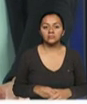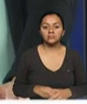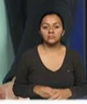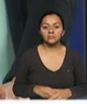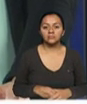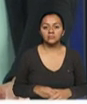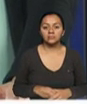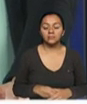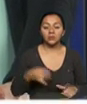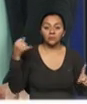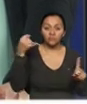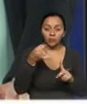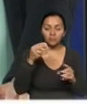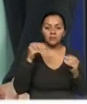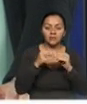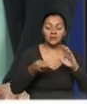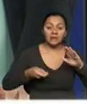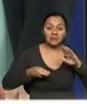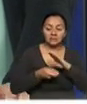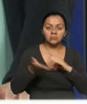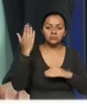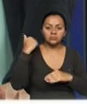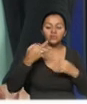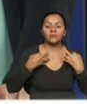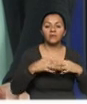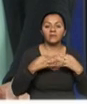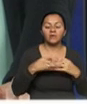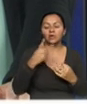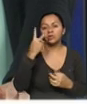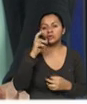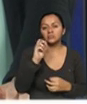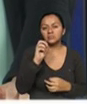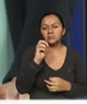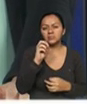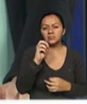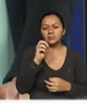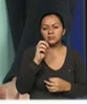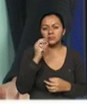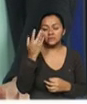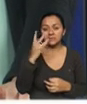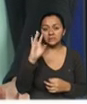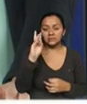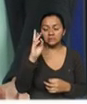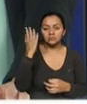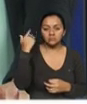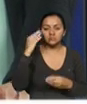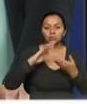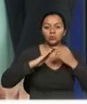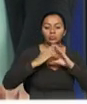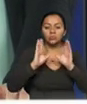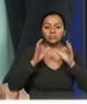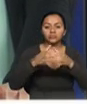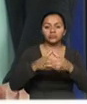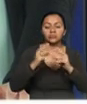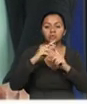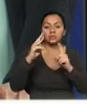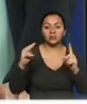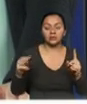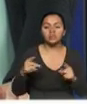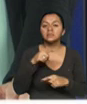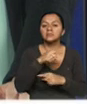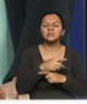Menegazo, violadas y asesinadas en febrero de este año en la comuna Montañita, el Tribunal de Garantías Penales de Santa